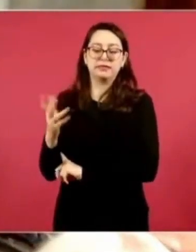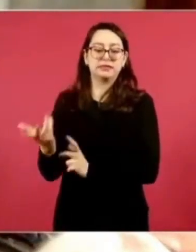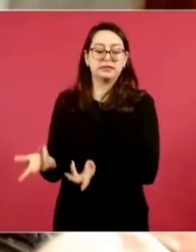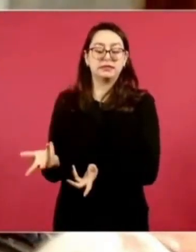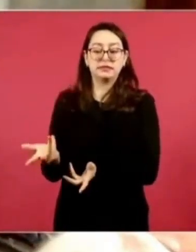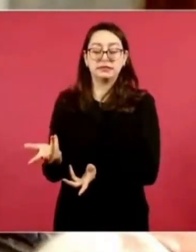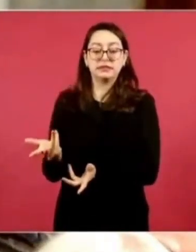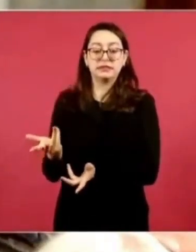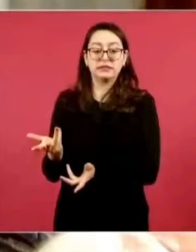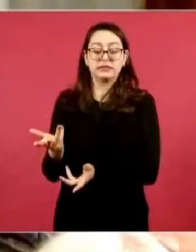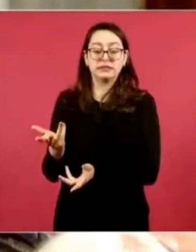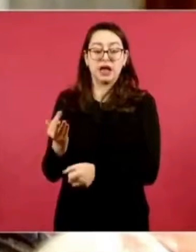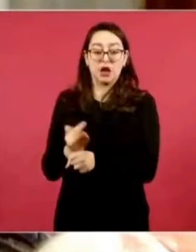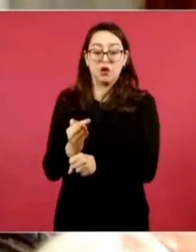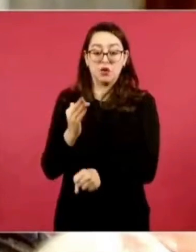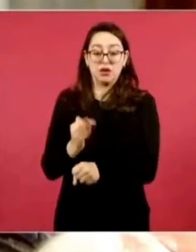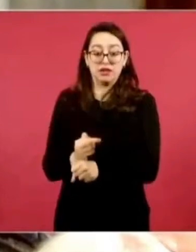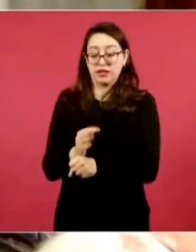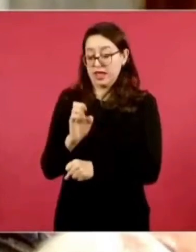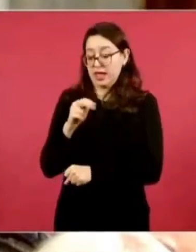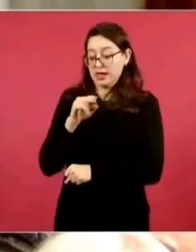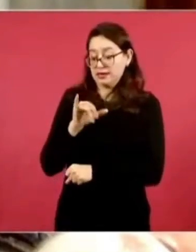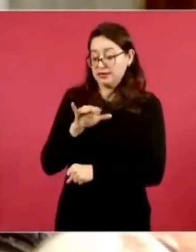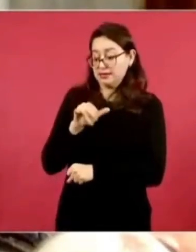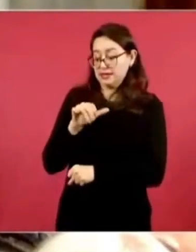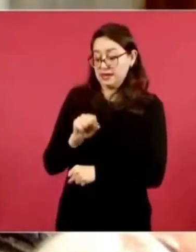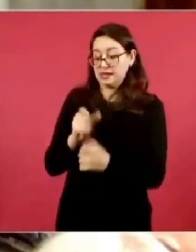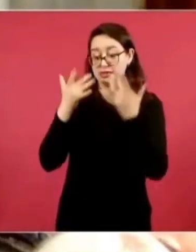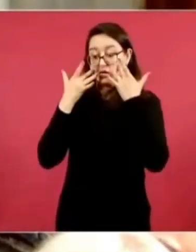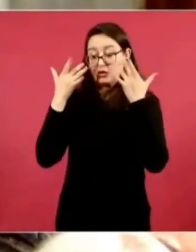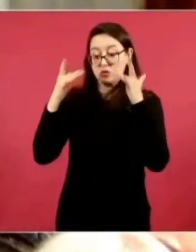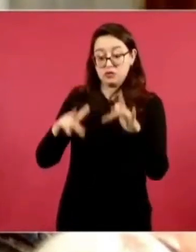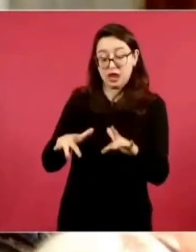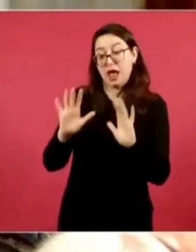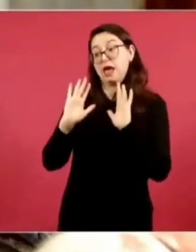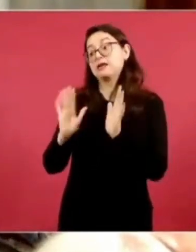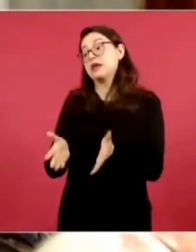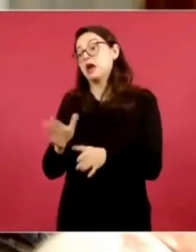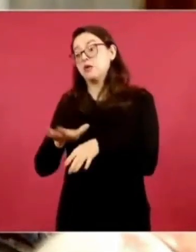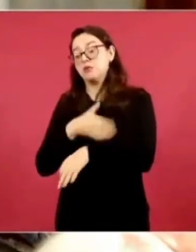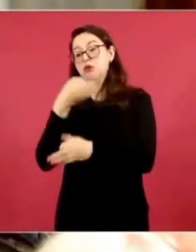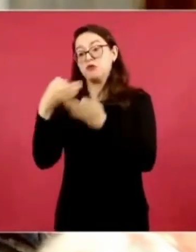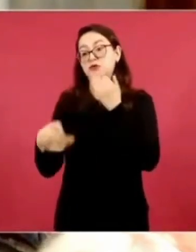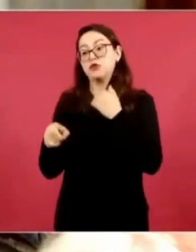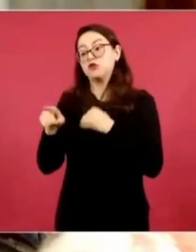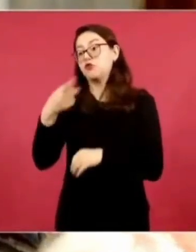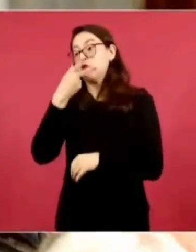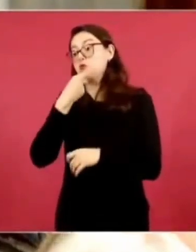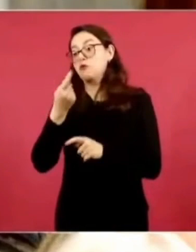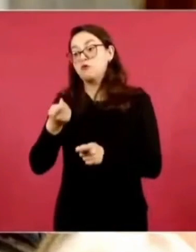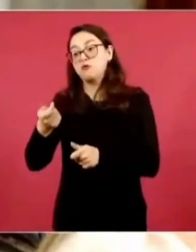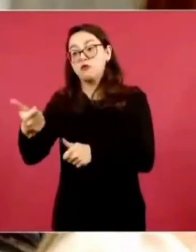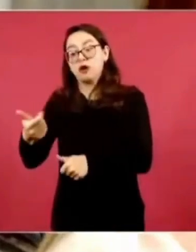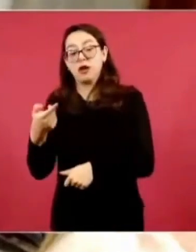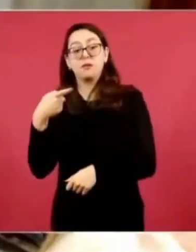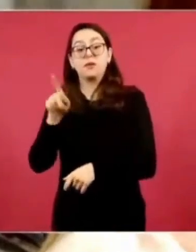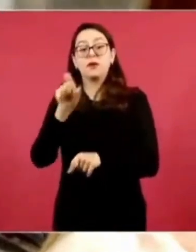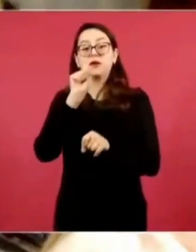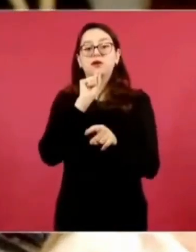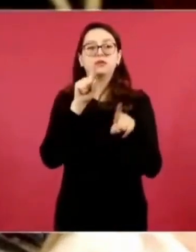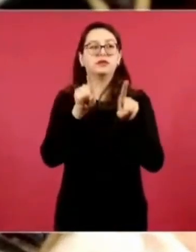Enrique Irazoque. Pero también nosotros detectamos un caso de un estadounidense en